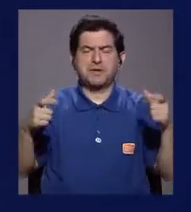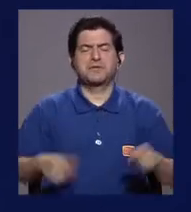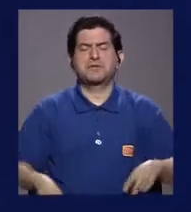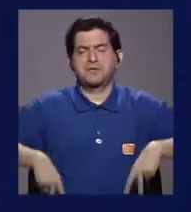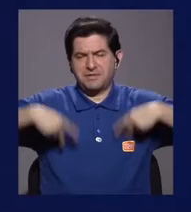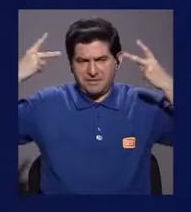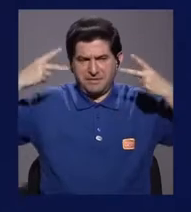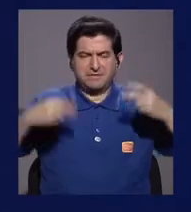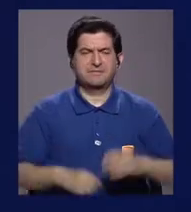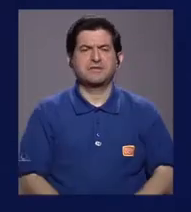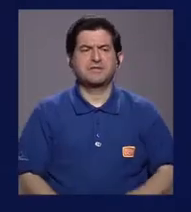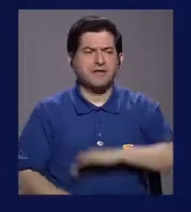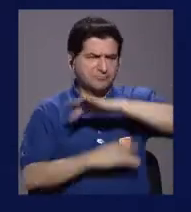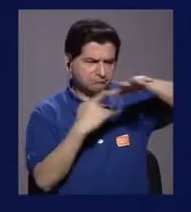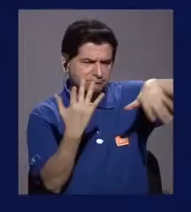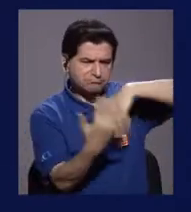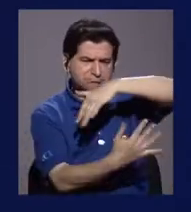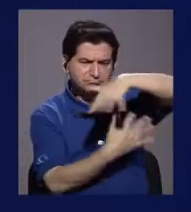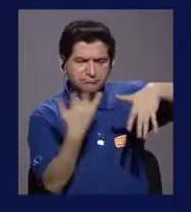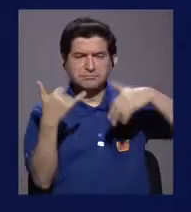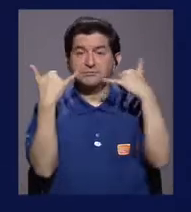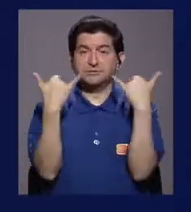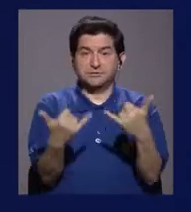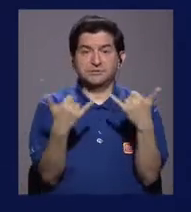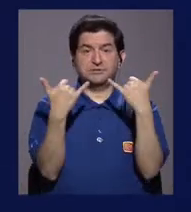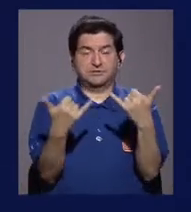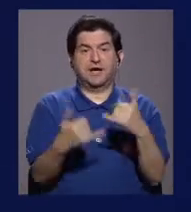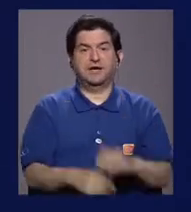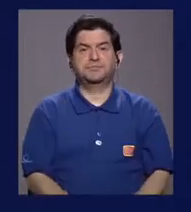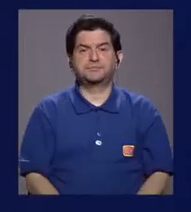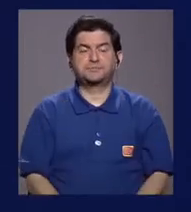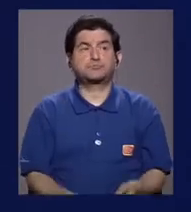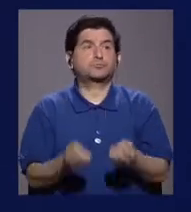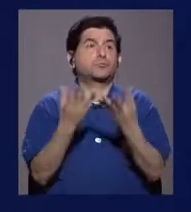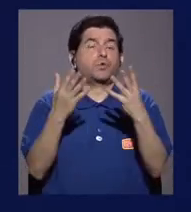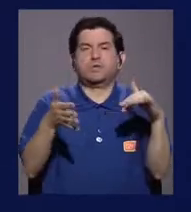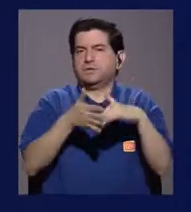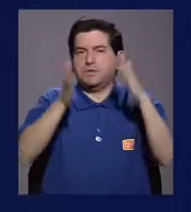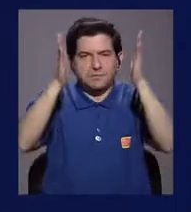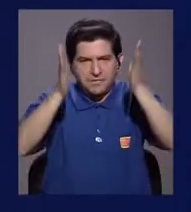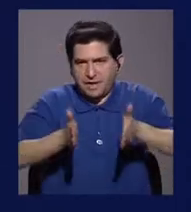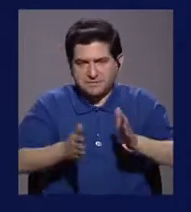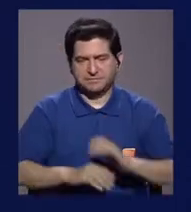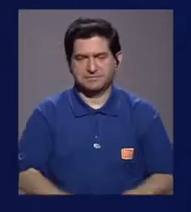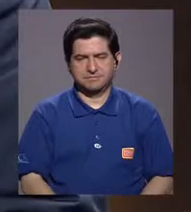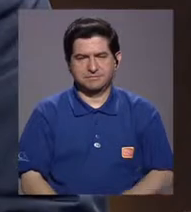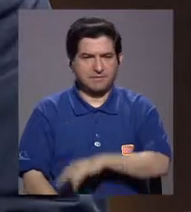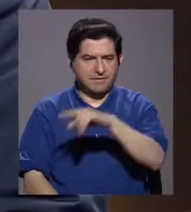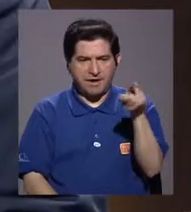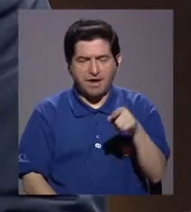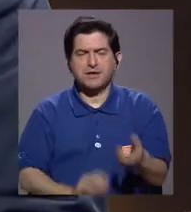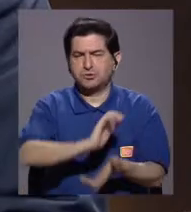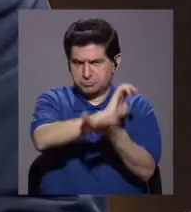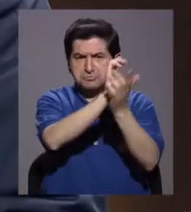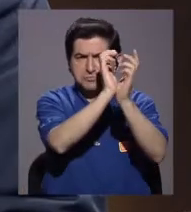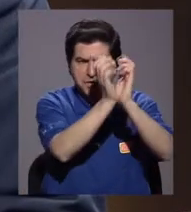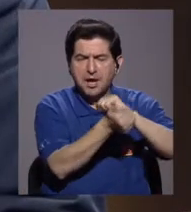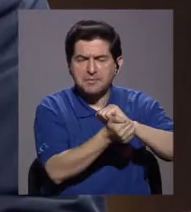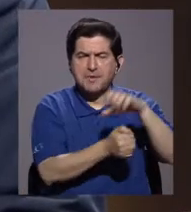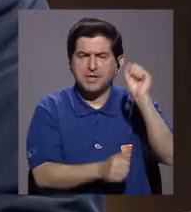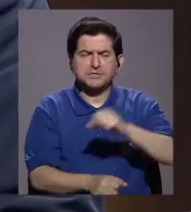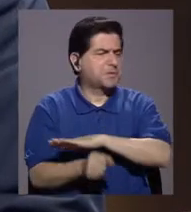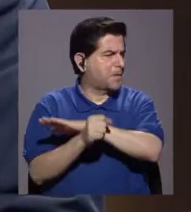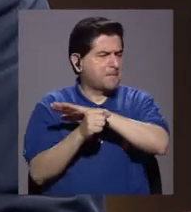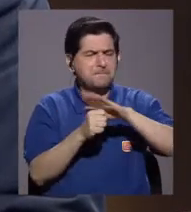la mayoría de mi vida y hemos interaccionado realmente ya con un increíble número de estudiantes ha